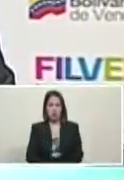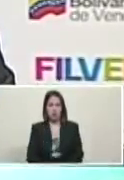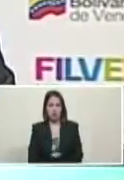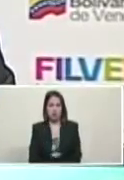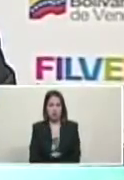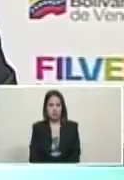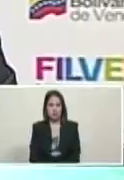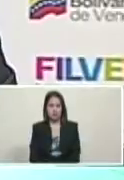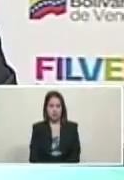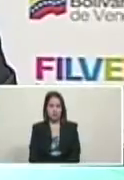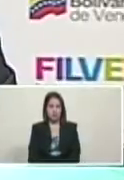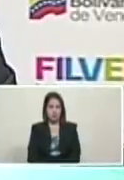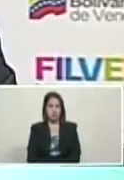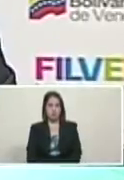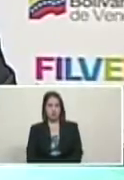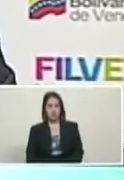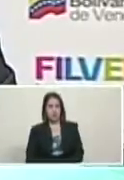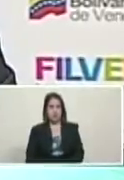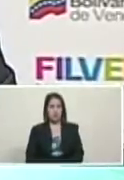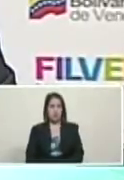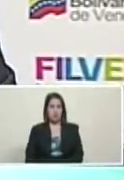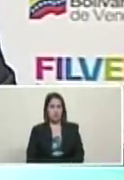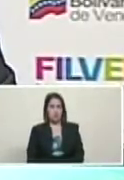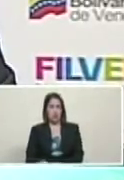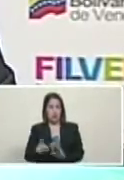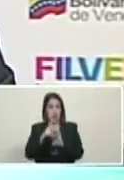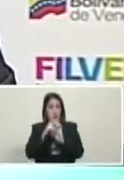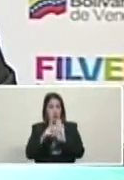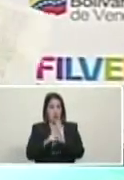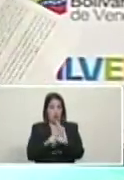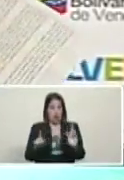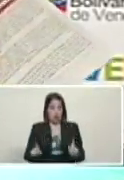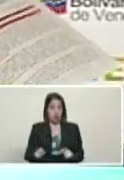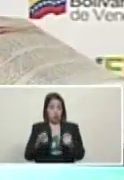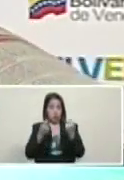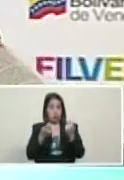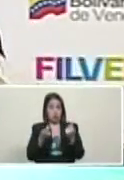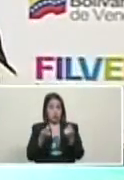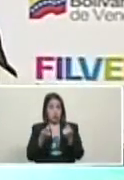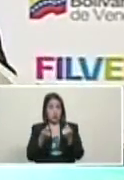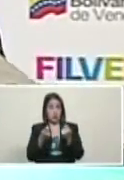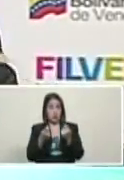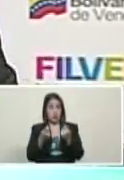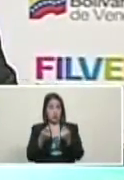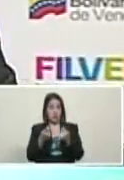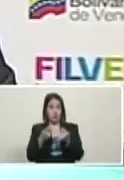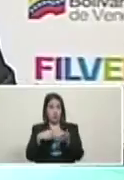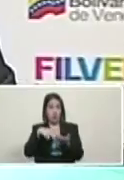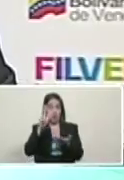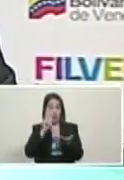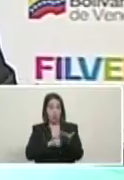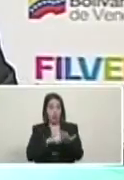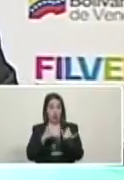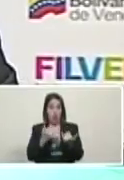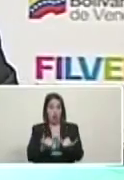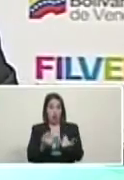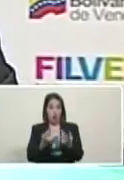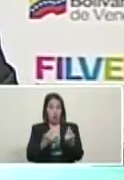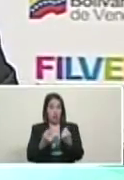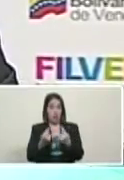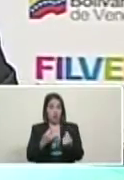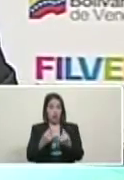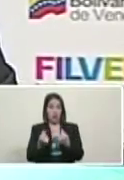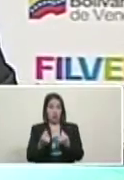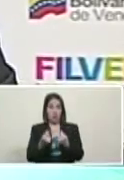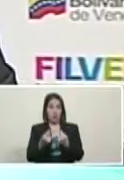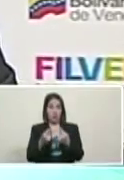primer lugar, en el marco del Plan Nacional de Descolonización, voy a aprobar los recursos para